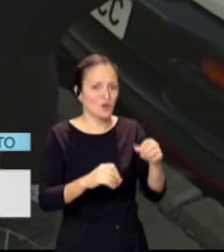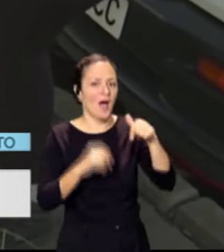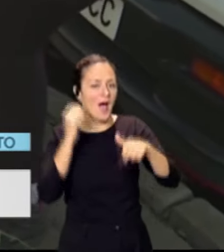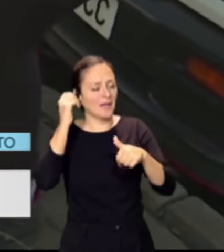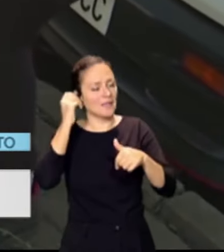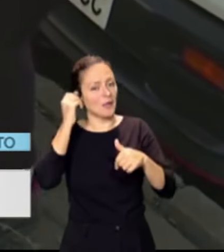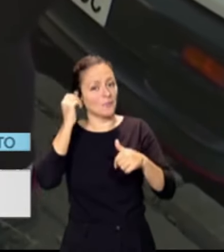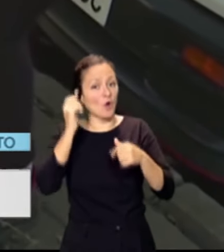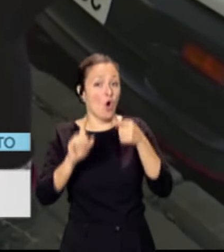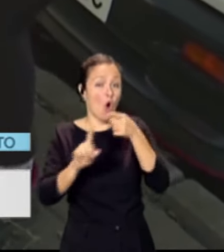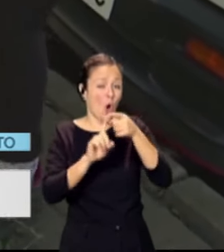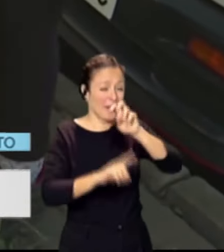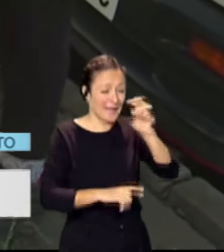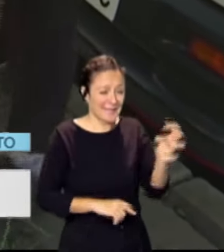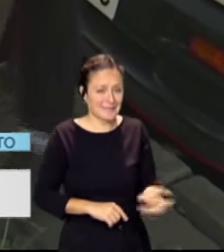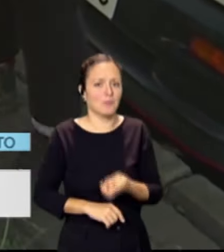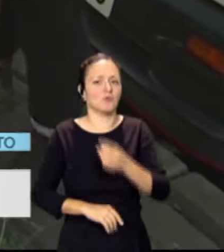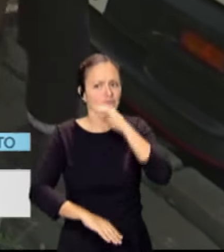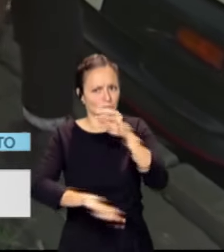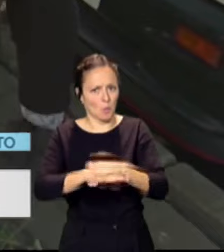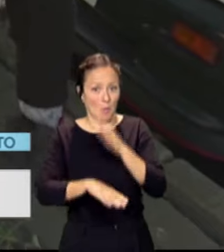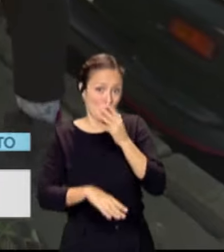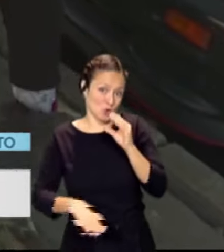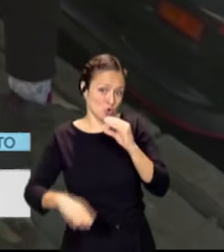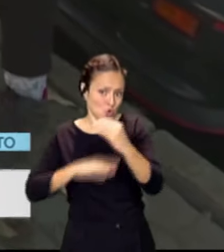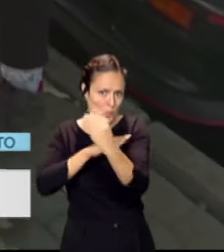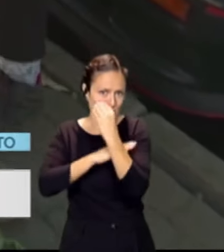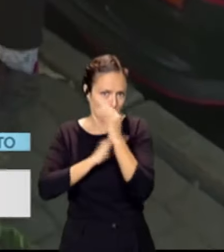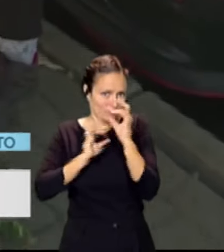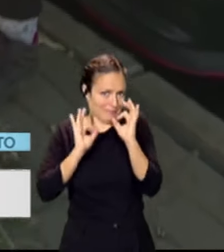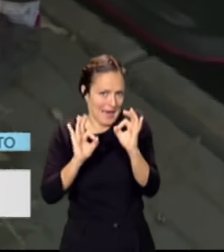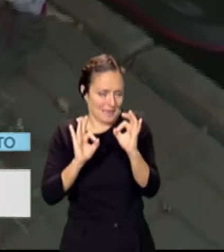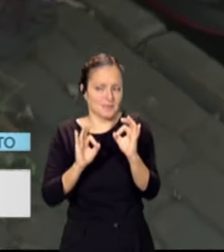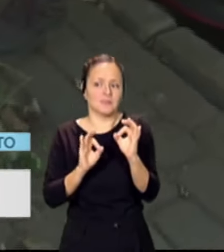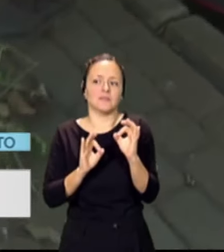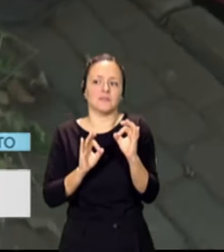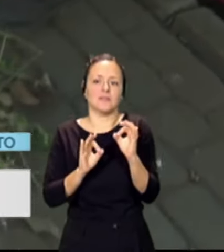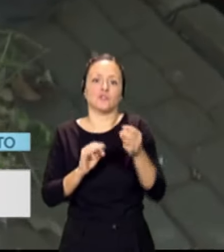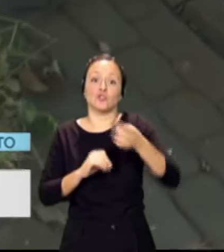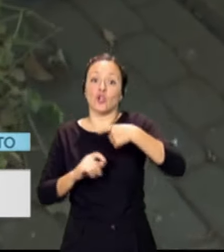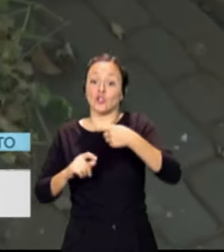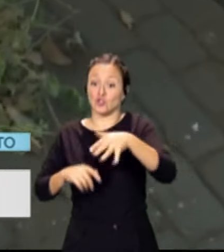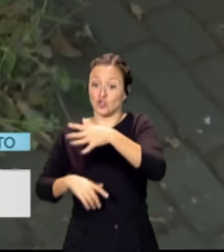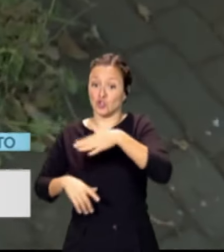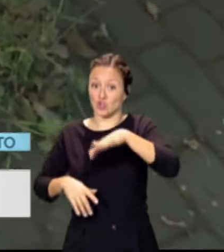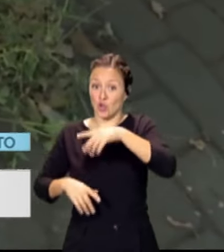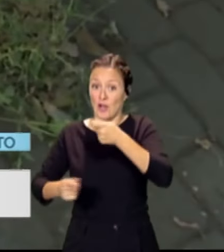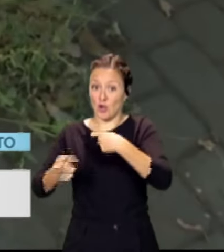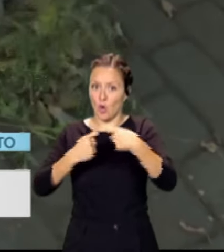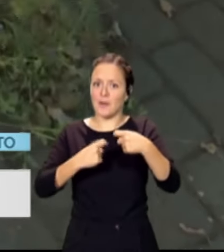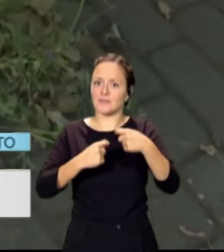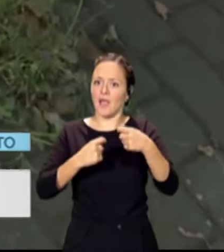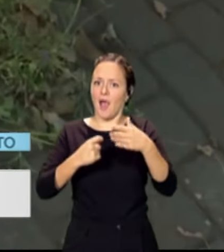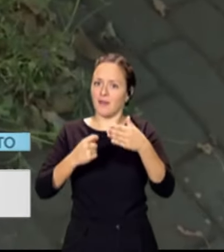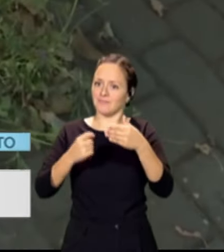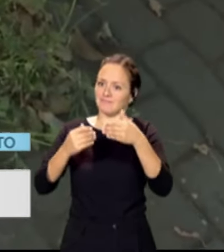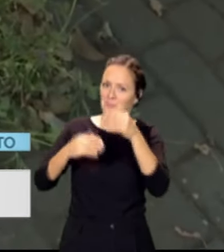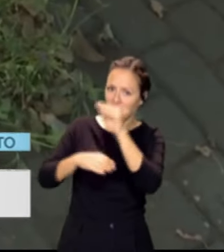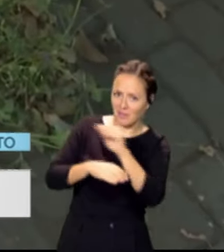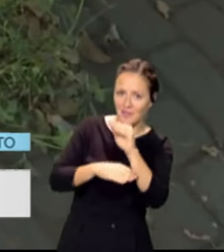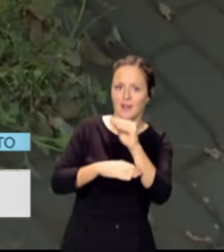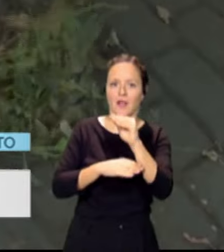objetivos que pretende esta esta subvención que es pues mantener la zona de comercial abierta pues mantenida y acondicionada con